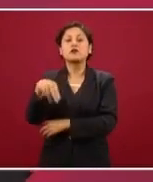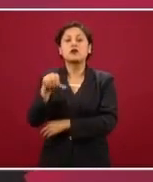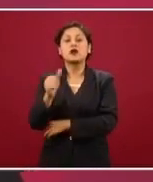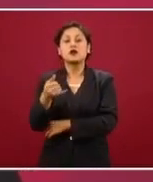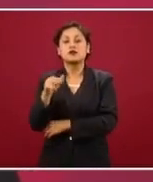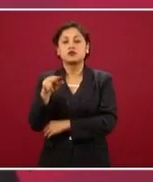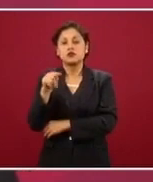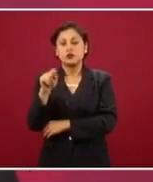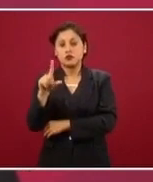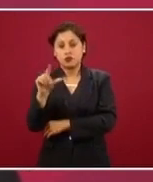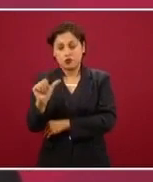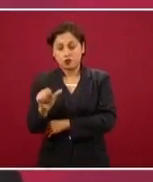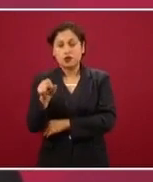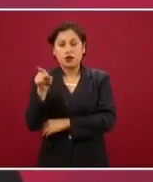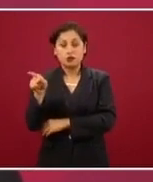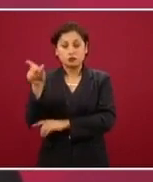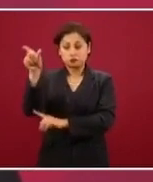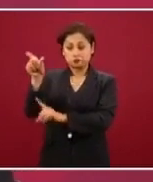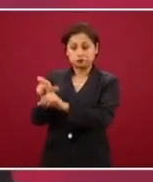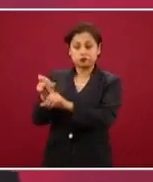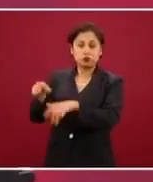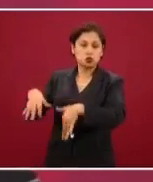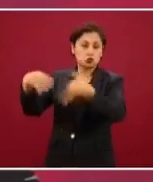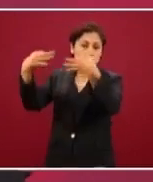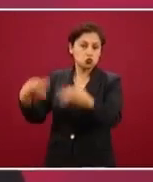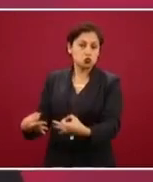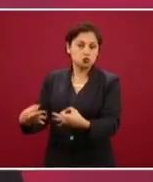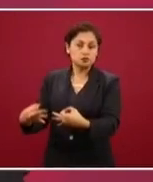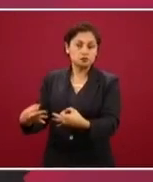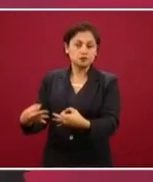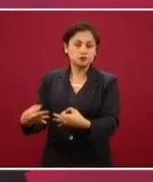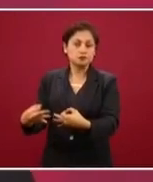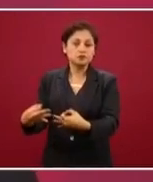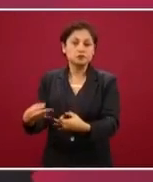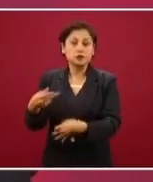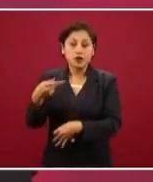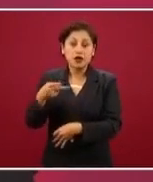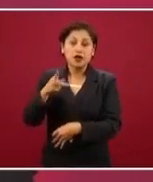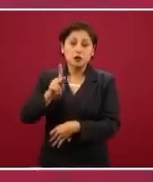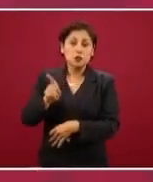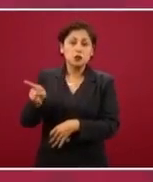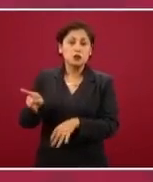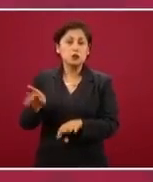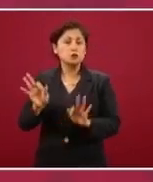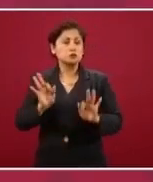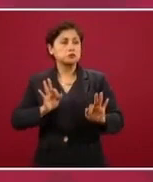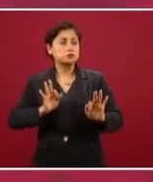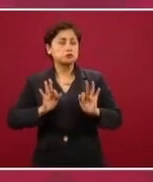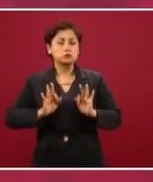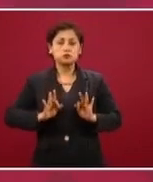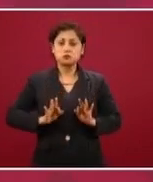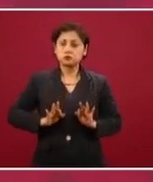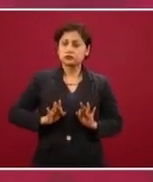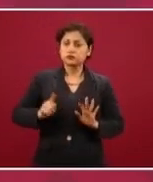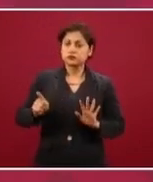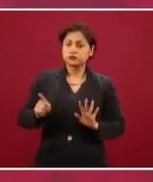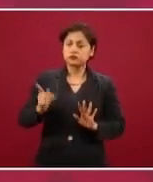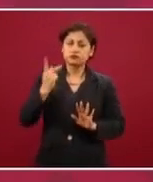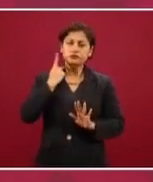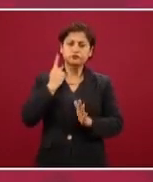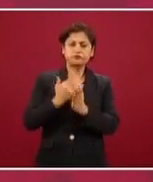nombre recto, pero moderado, ¿sí?